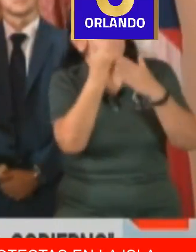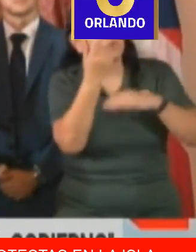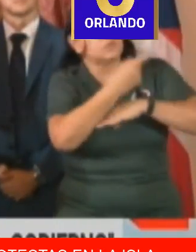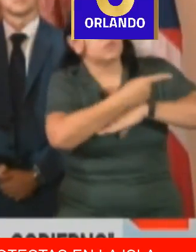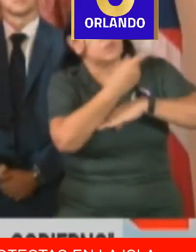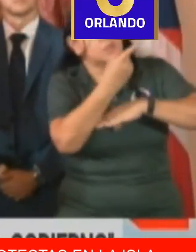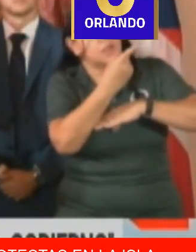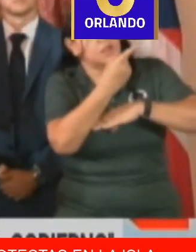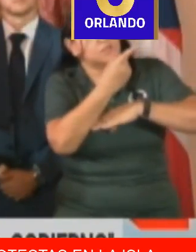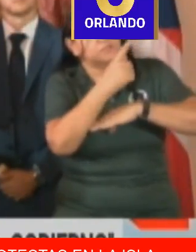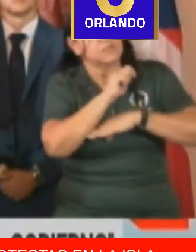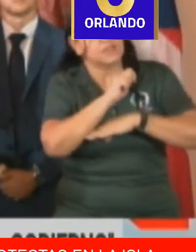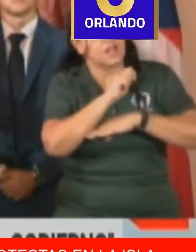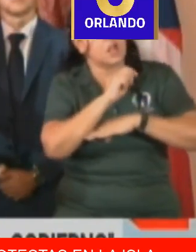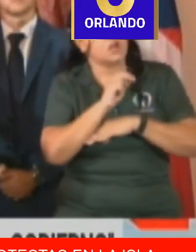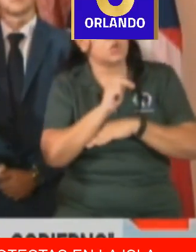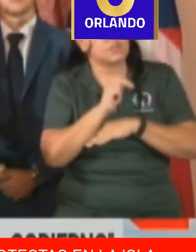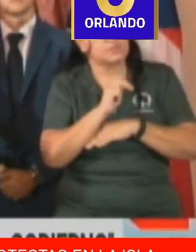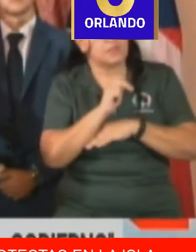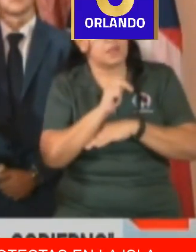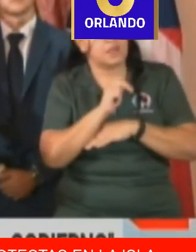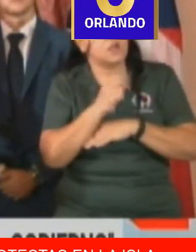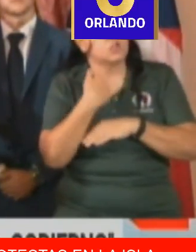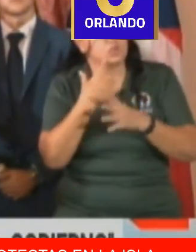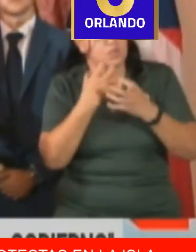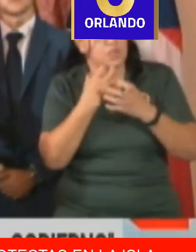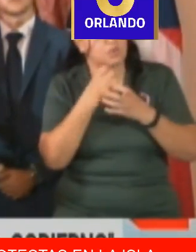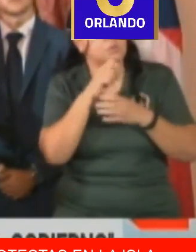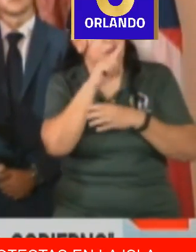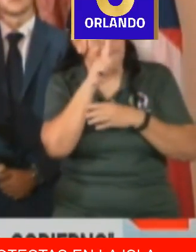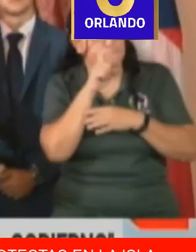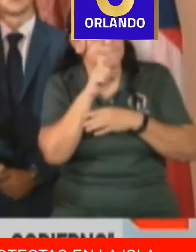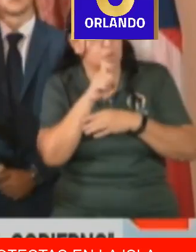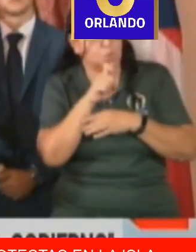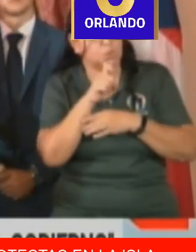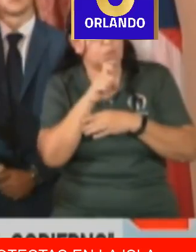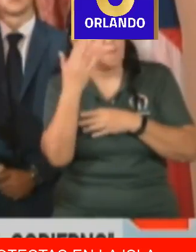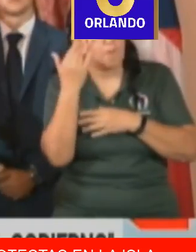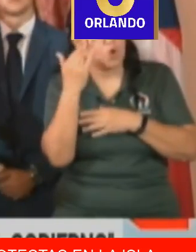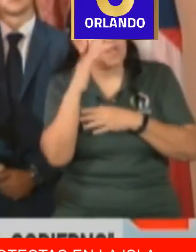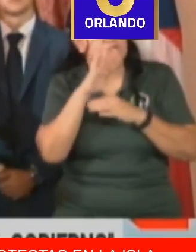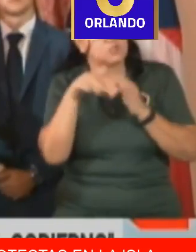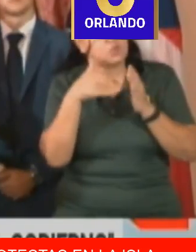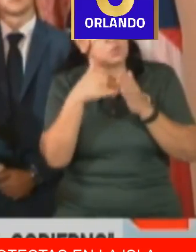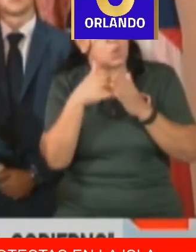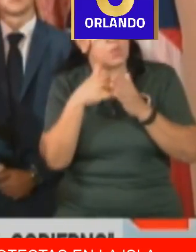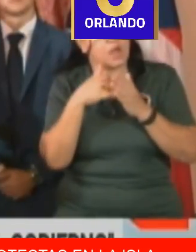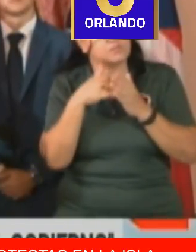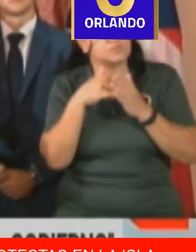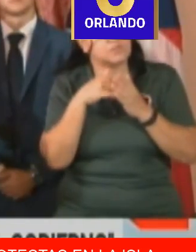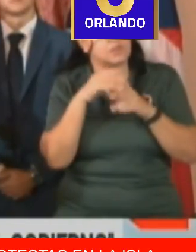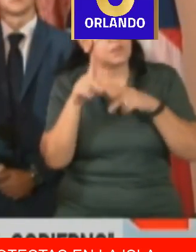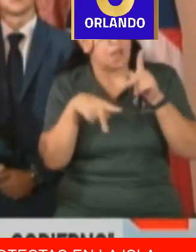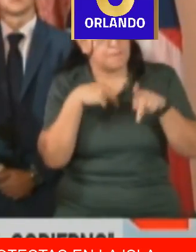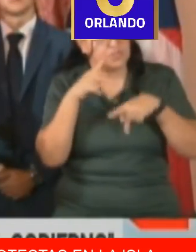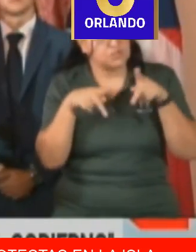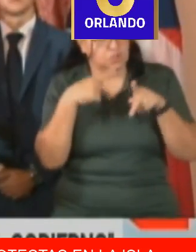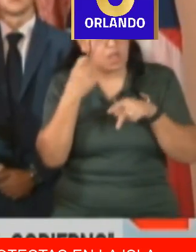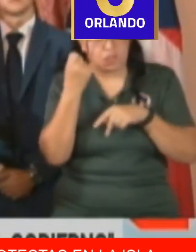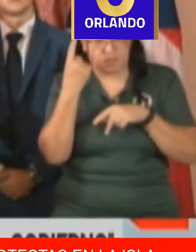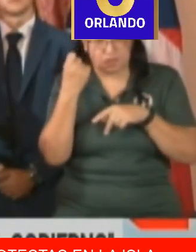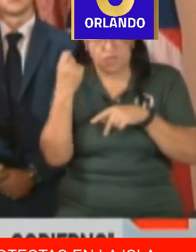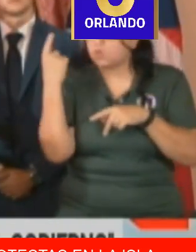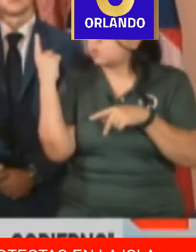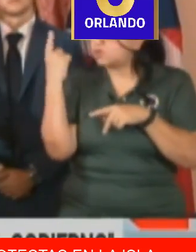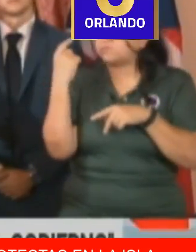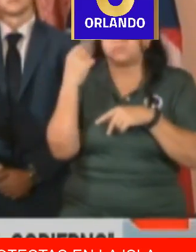una conferencia de prensa. Está hablando sobre el caso de Donald Trump. ¿Por qué si reconoció, por qué no reconoció